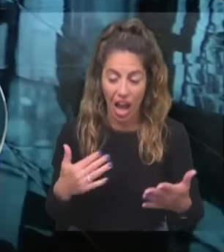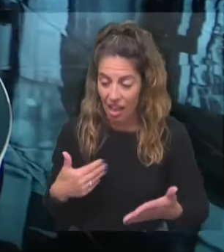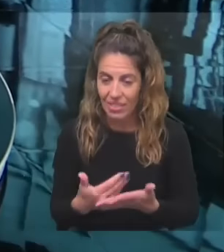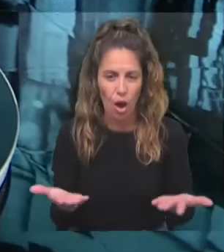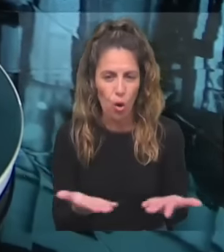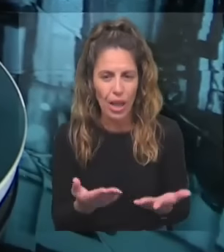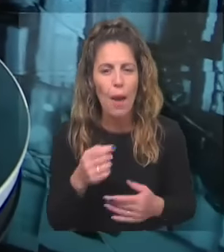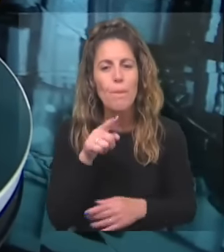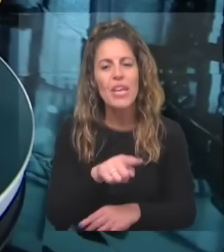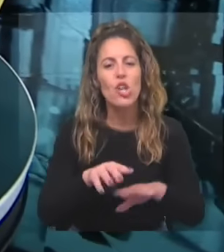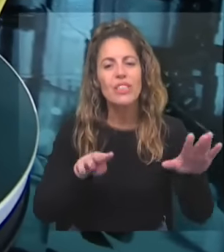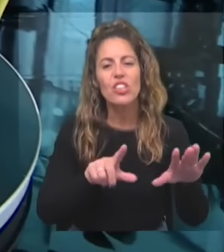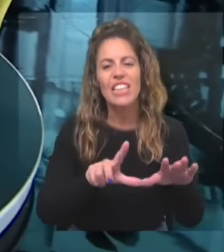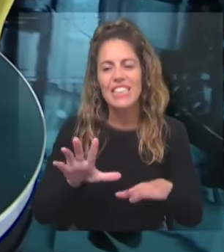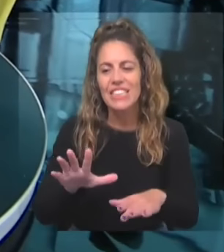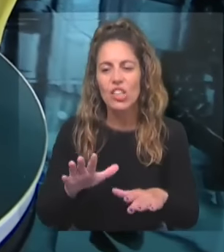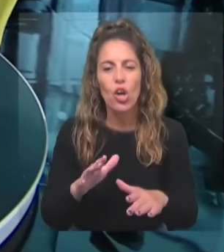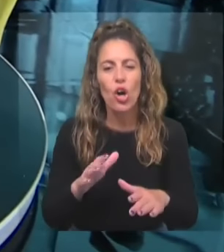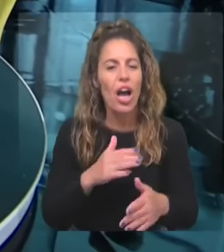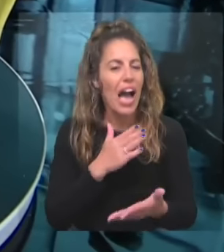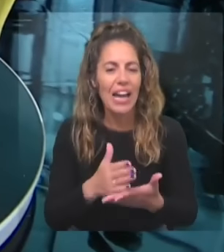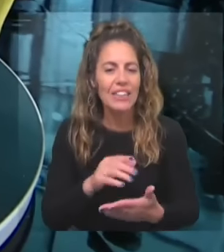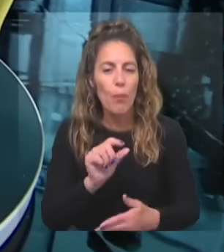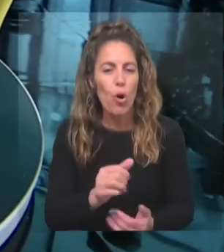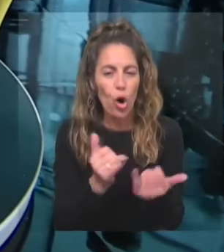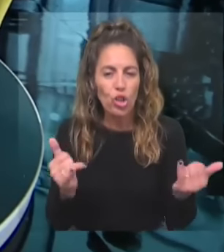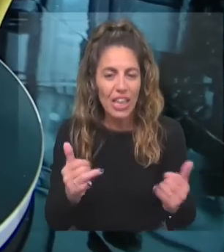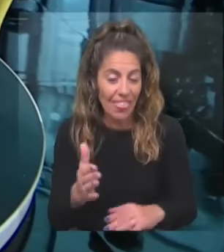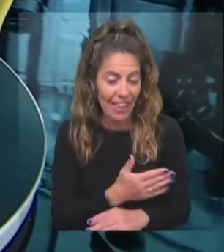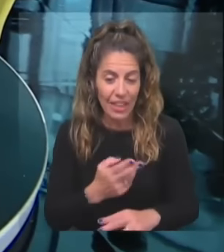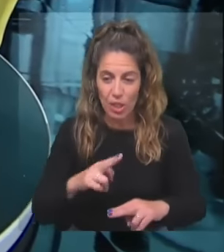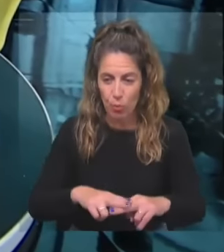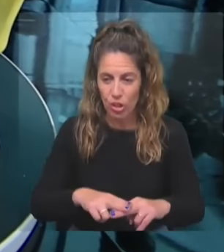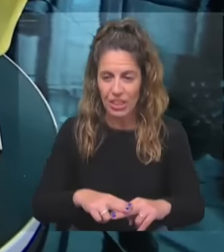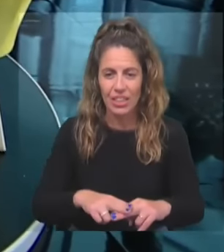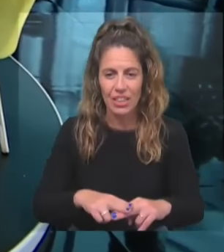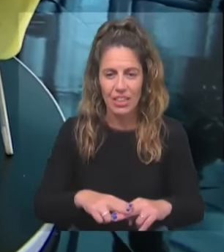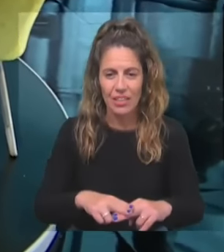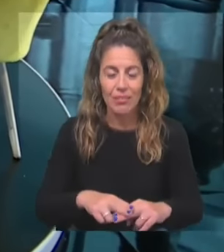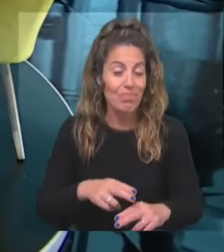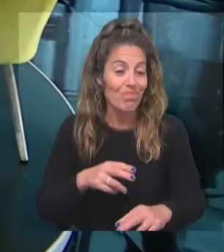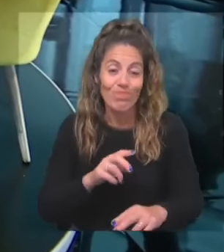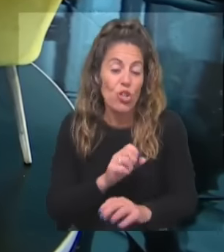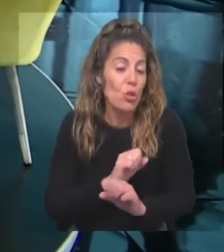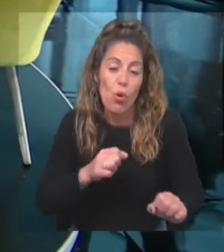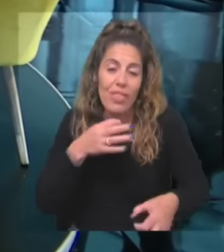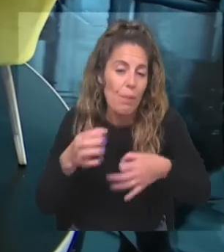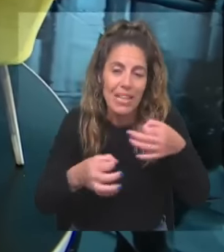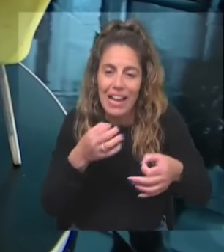1975 hasta muy poquitos días antes de su fallecimiento, el inexplicable fallecimiento hasta